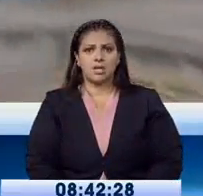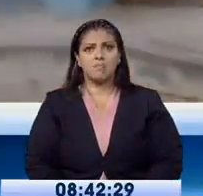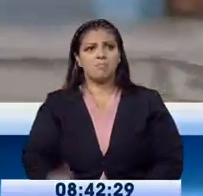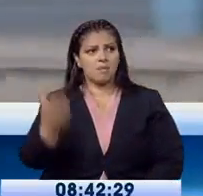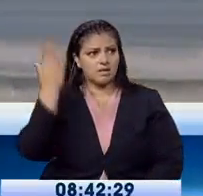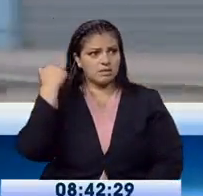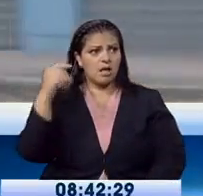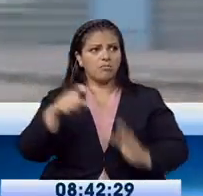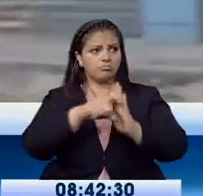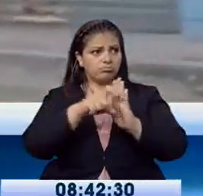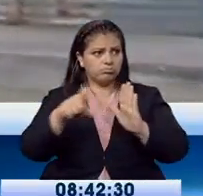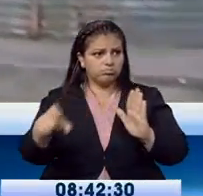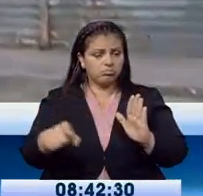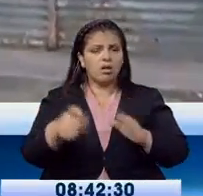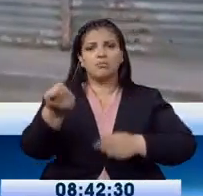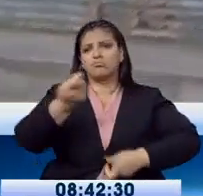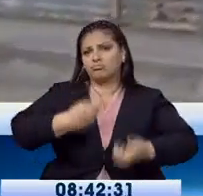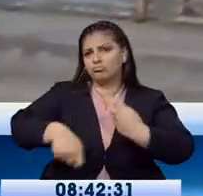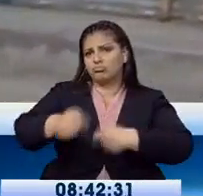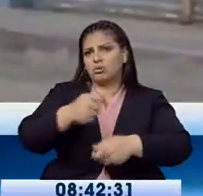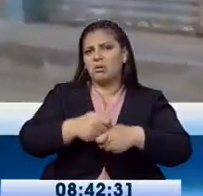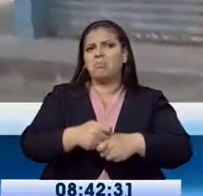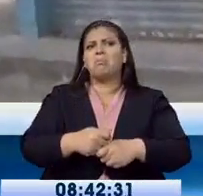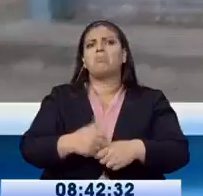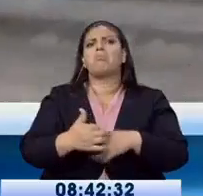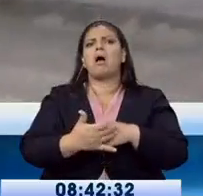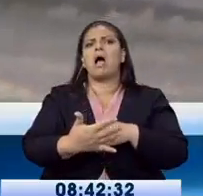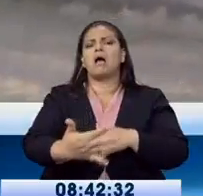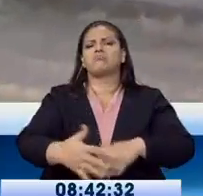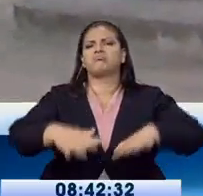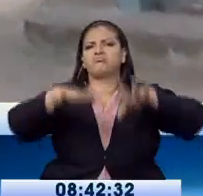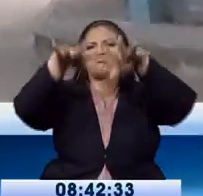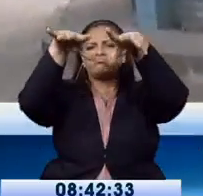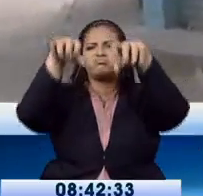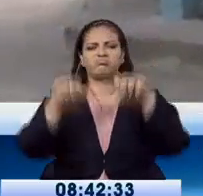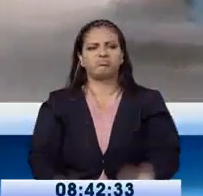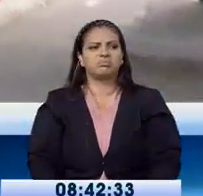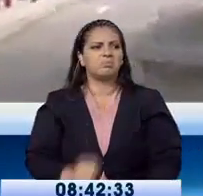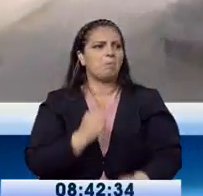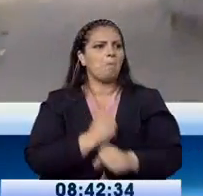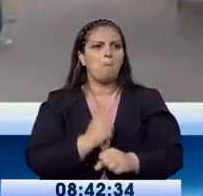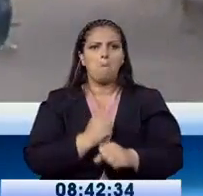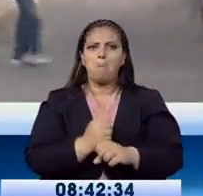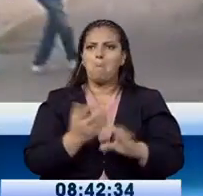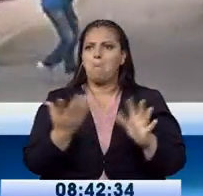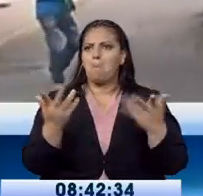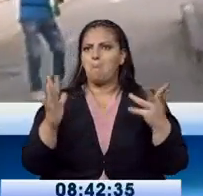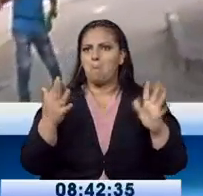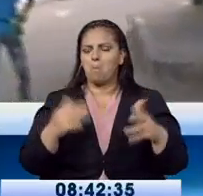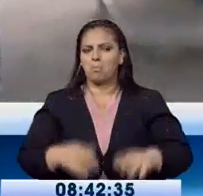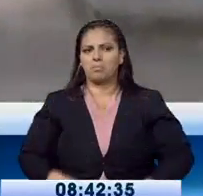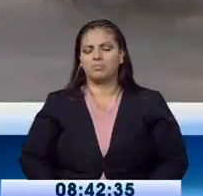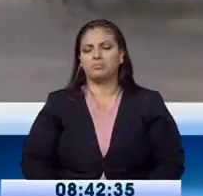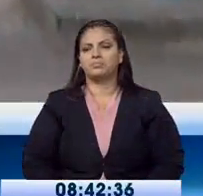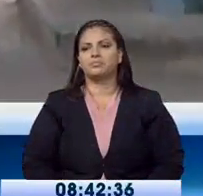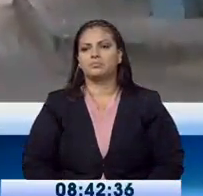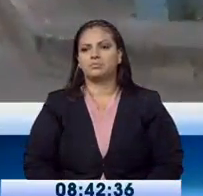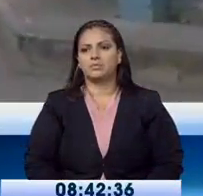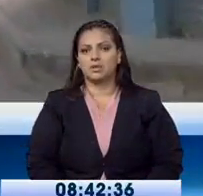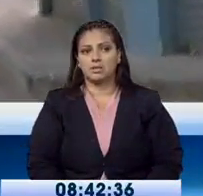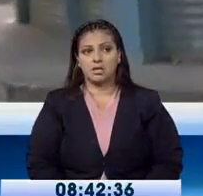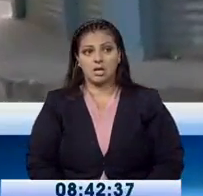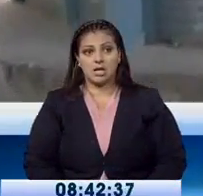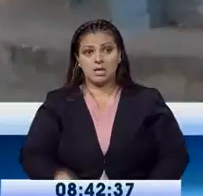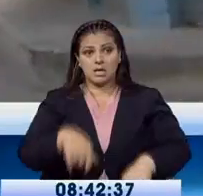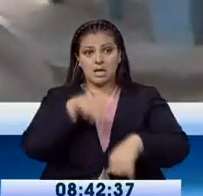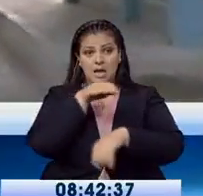los comerciantes y habitantes de este sector se encuentran preocupados señalan que en horas de la tarde cuando el sol es